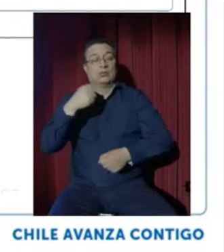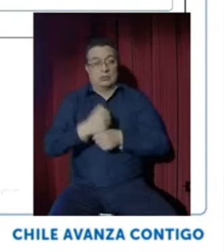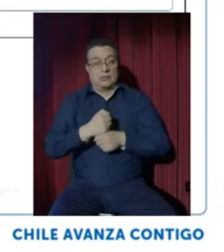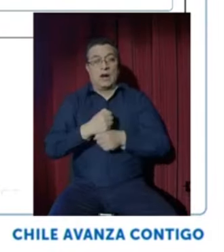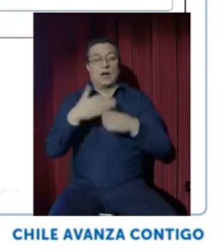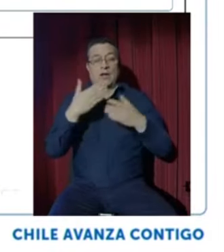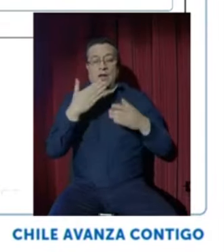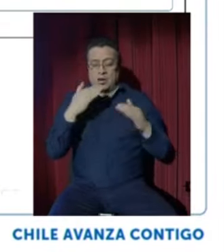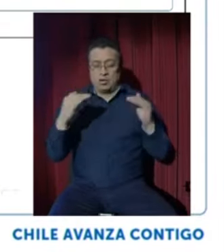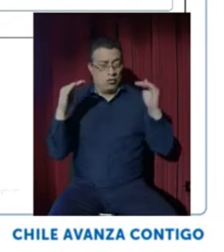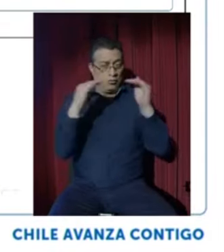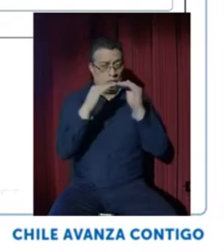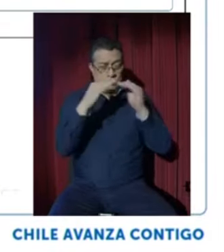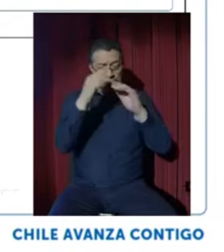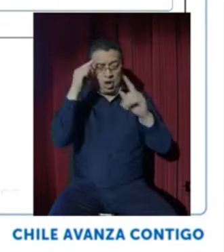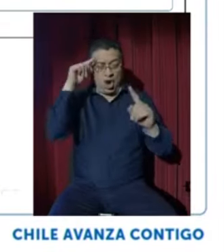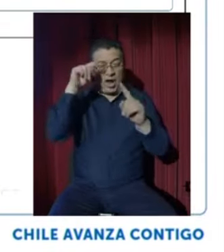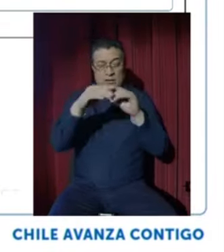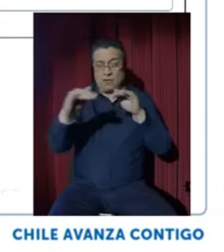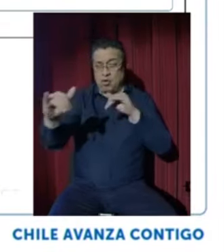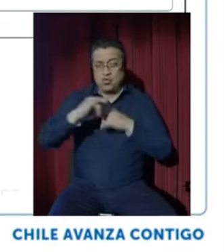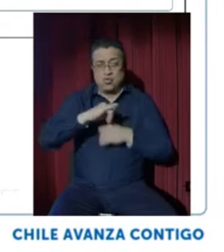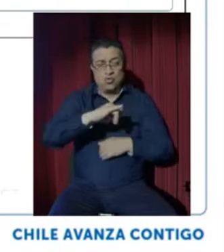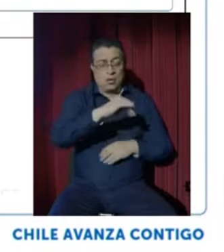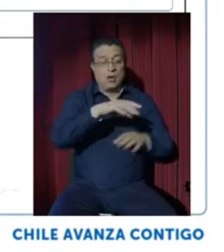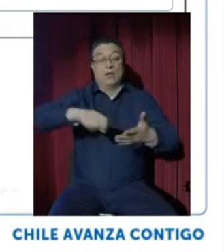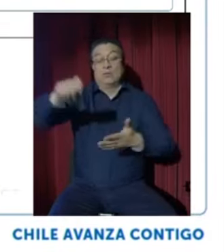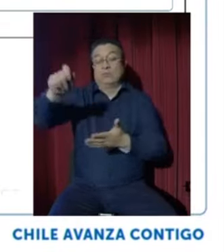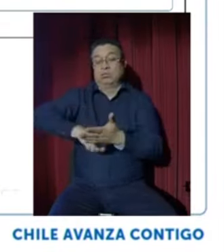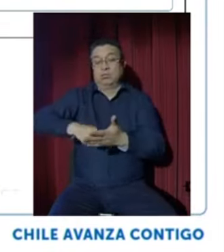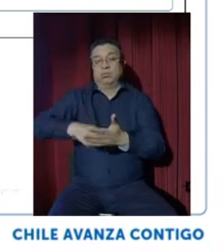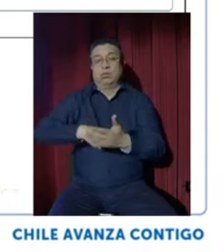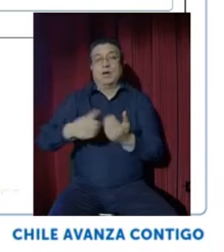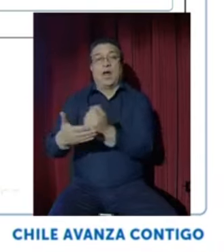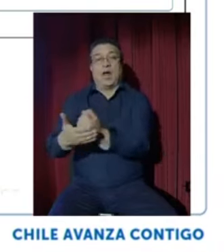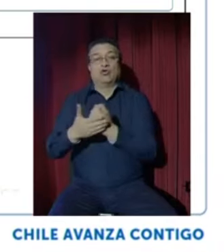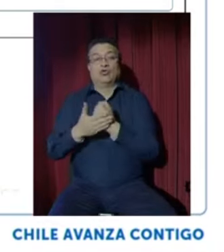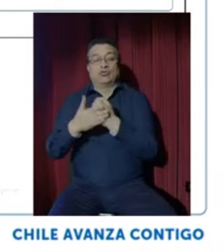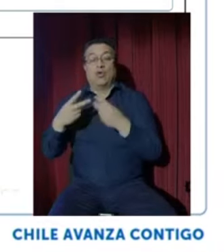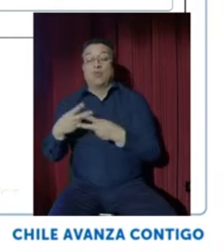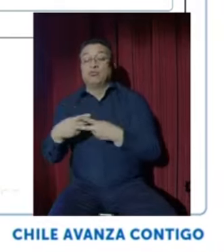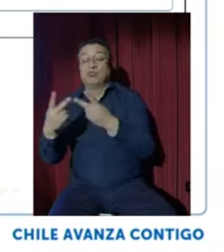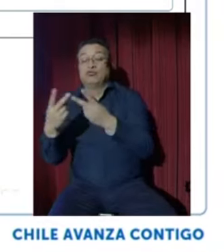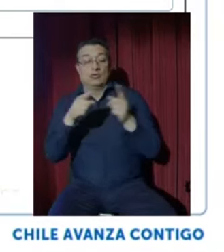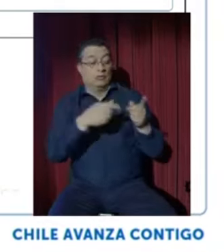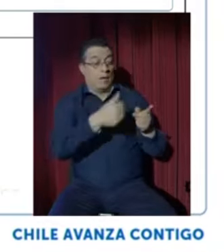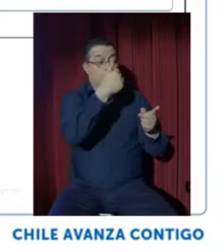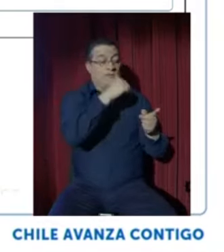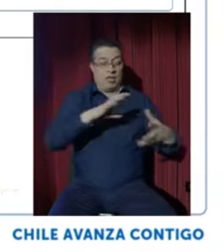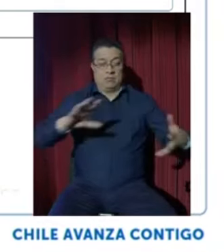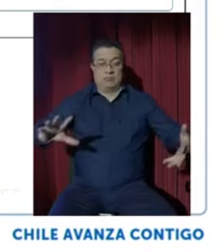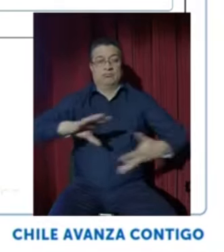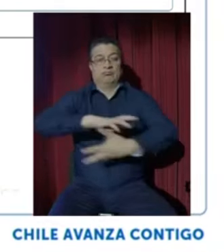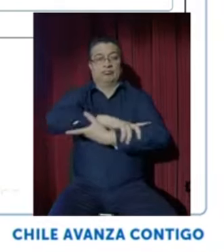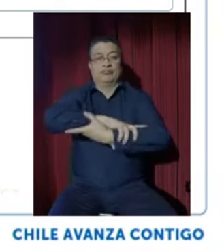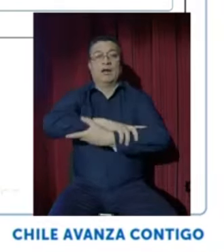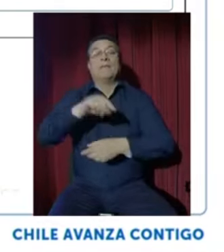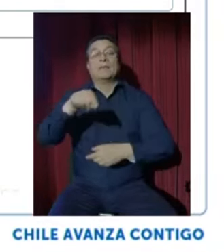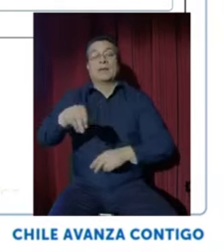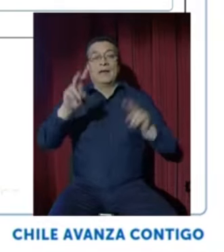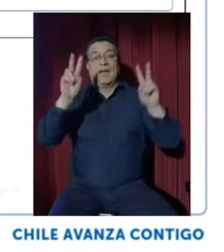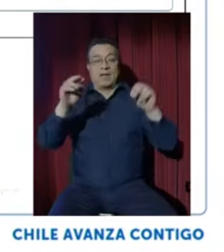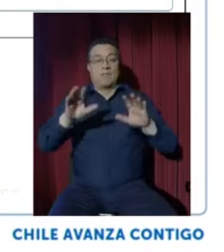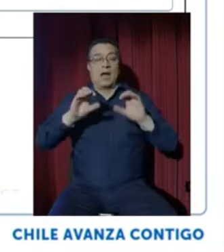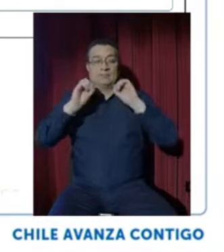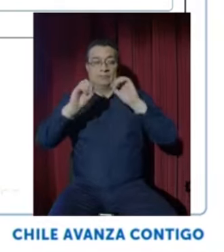que tengan los mismos objetivos y ahí firmamos un acuerdo una cooperación público-privada la coordinación también que tuvimos en temas